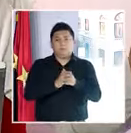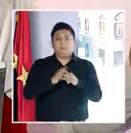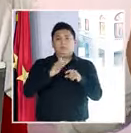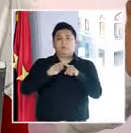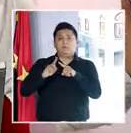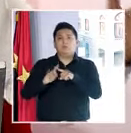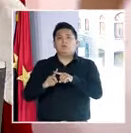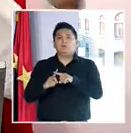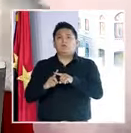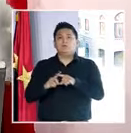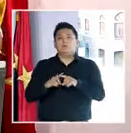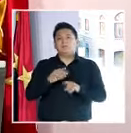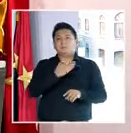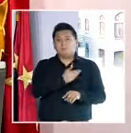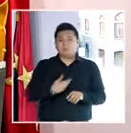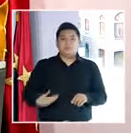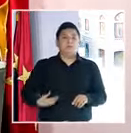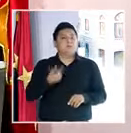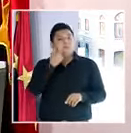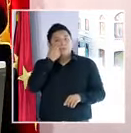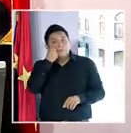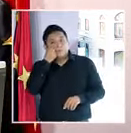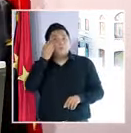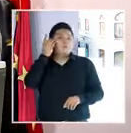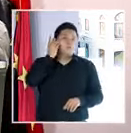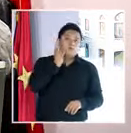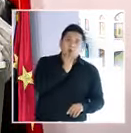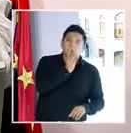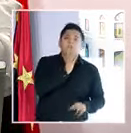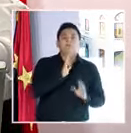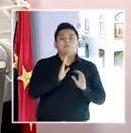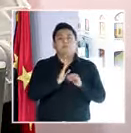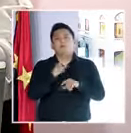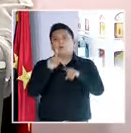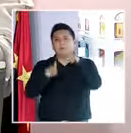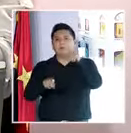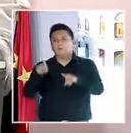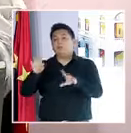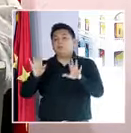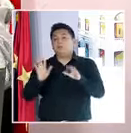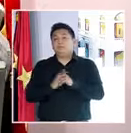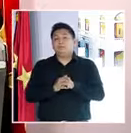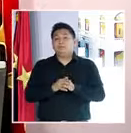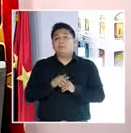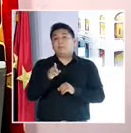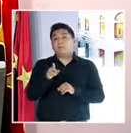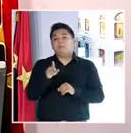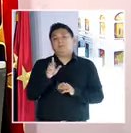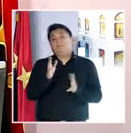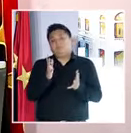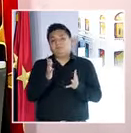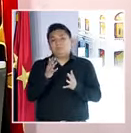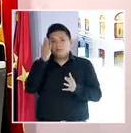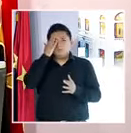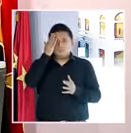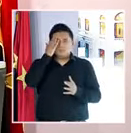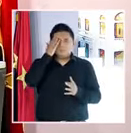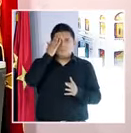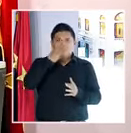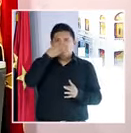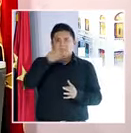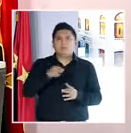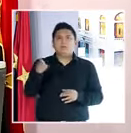del presidente Juan Manuel Santos, del presidente Iván Duque, y algunos de ellos requerirán, como sabemos que será